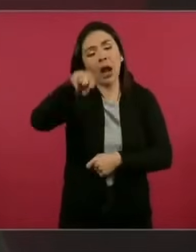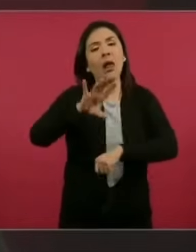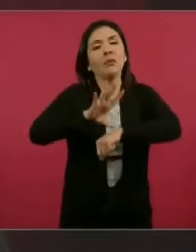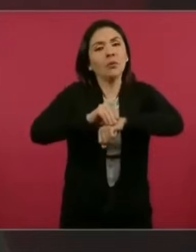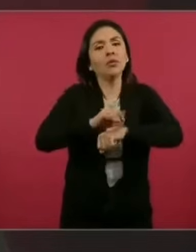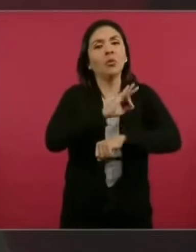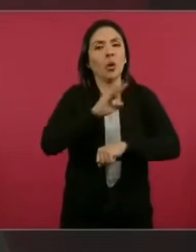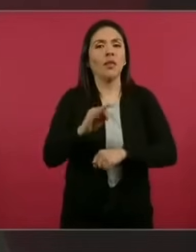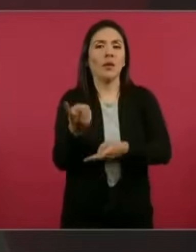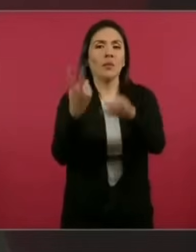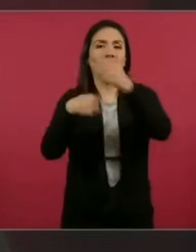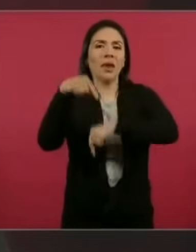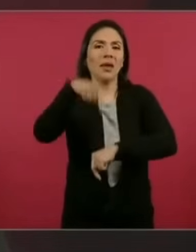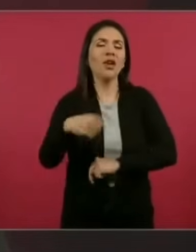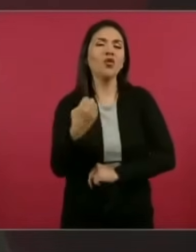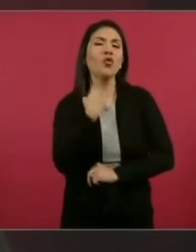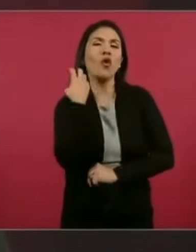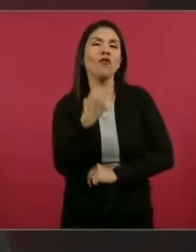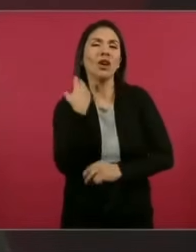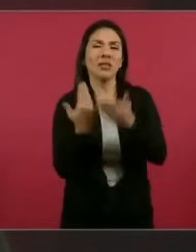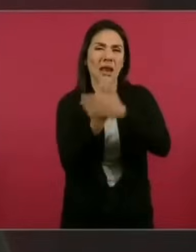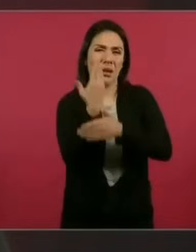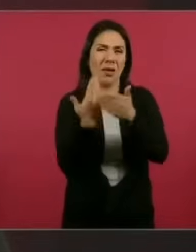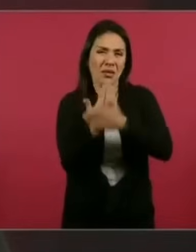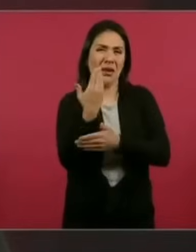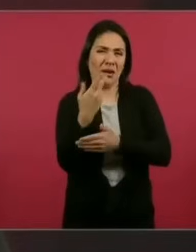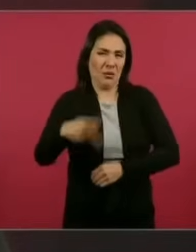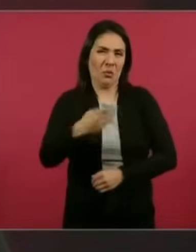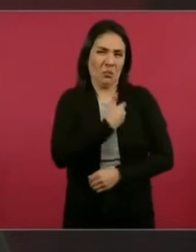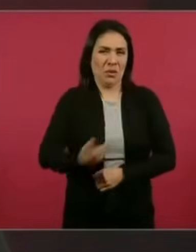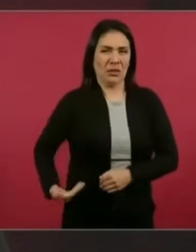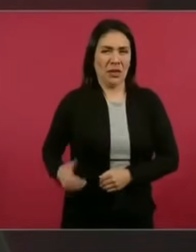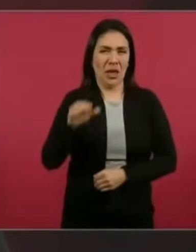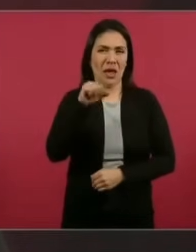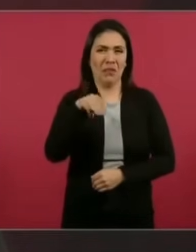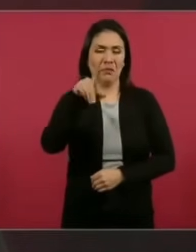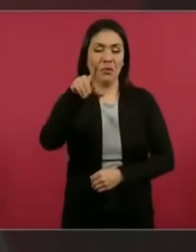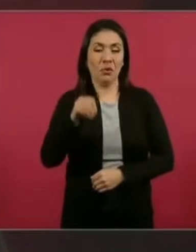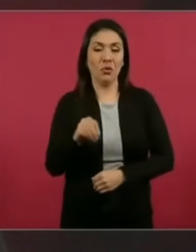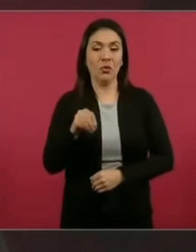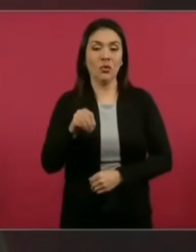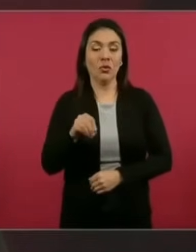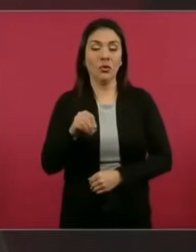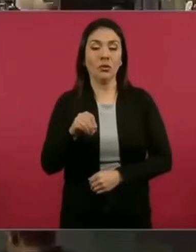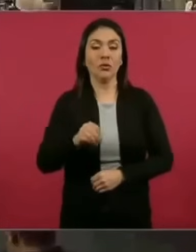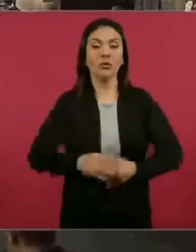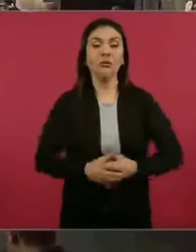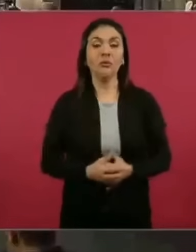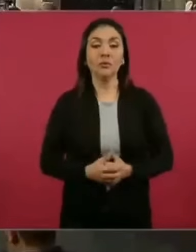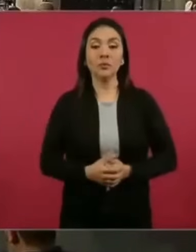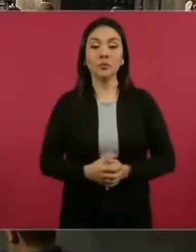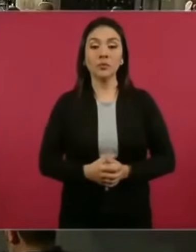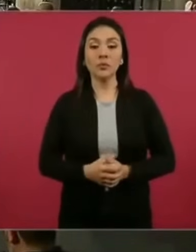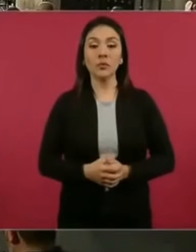para participar en estas conferencias del presidente de la República aquí en Salón